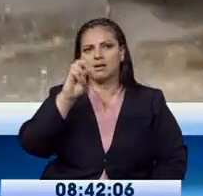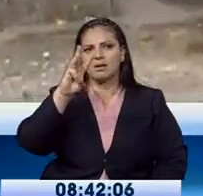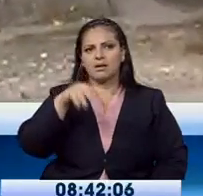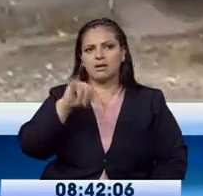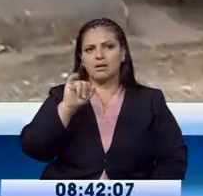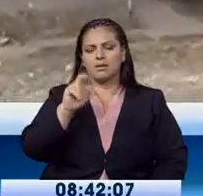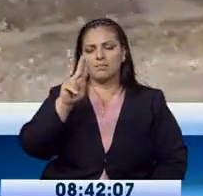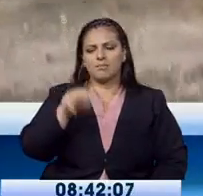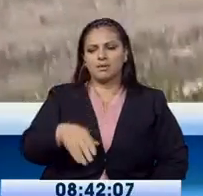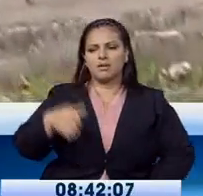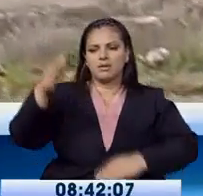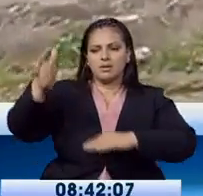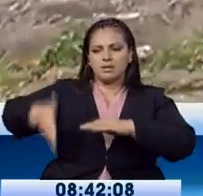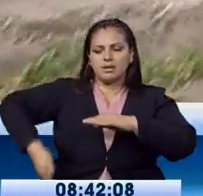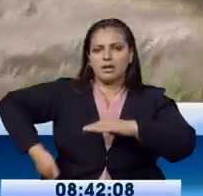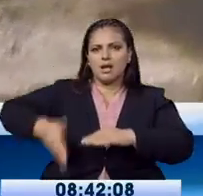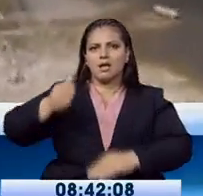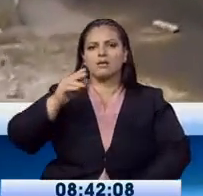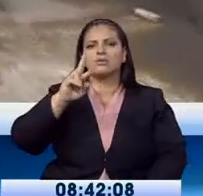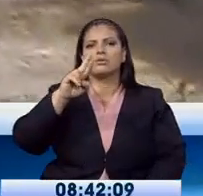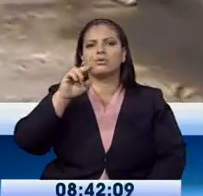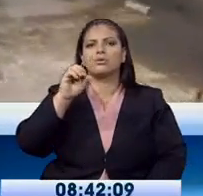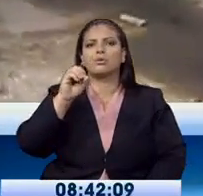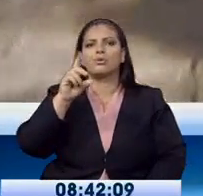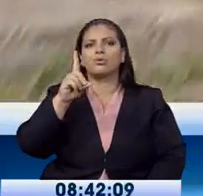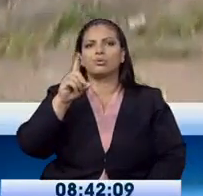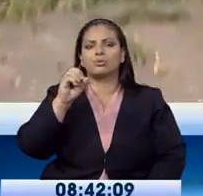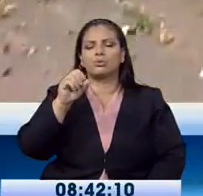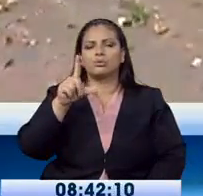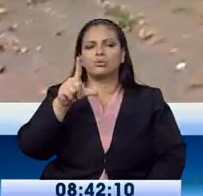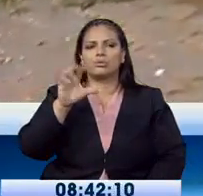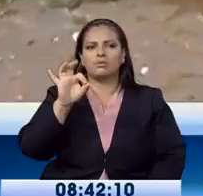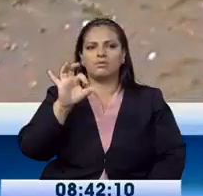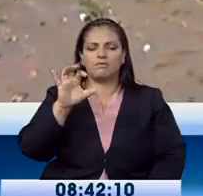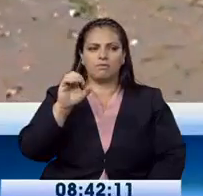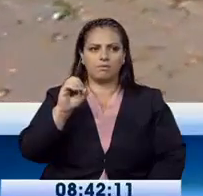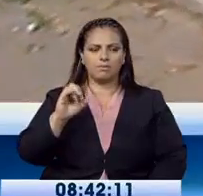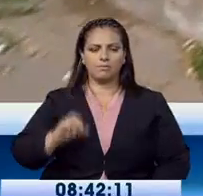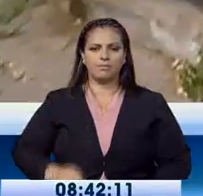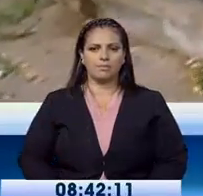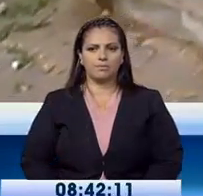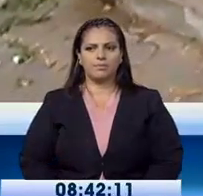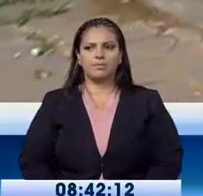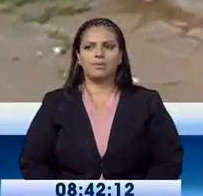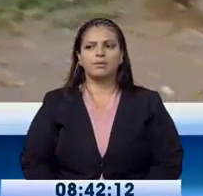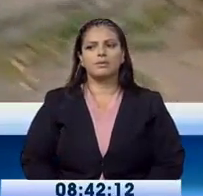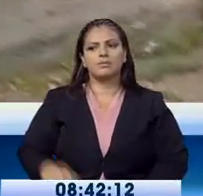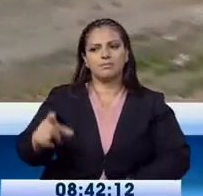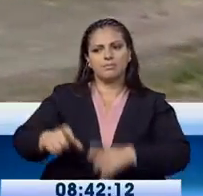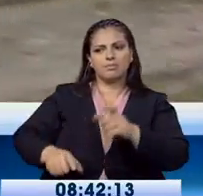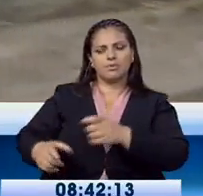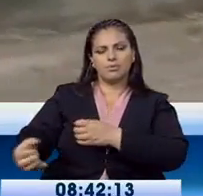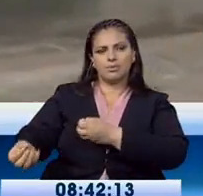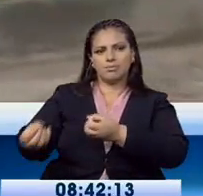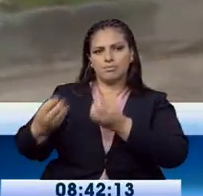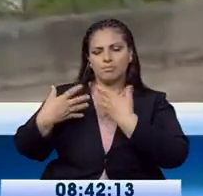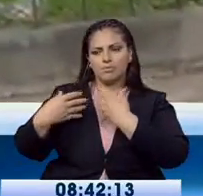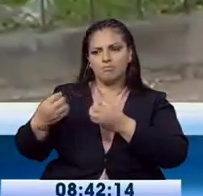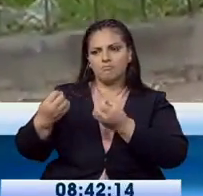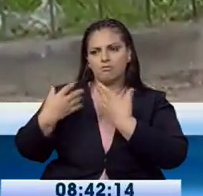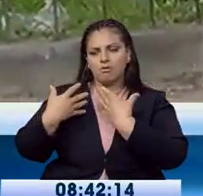de guayaquil según habitantes del sector este problema se registra desde hace aproximadamente